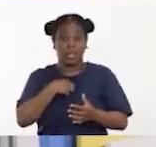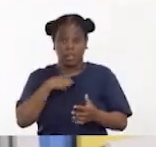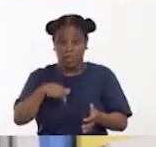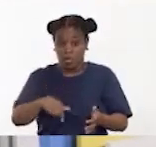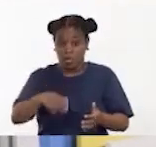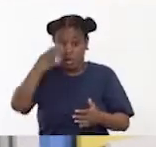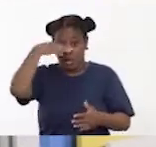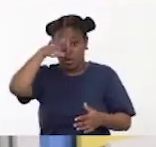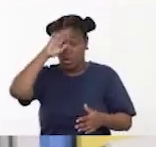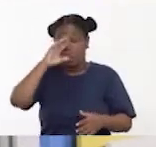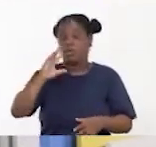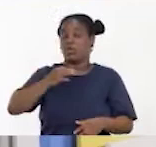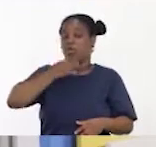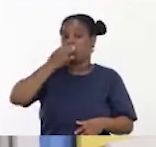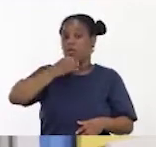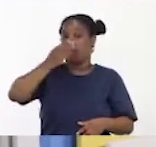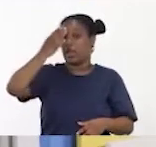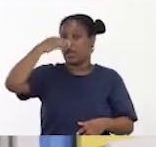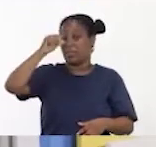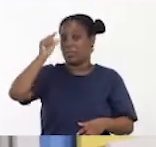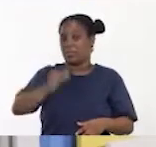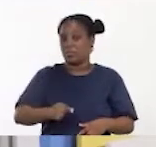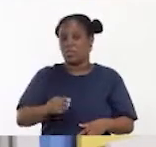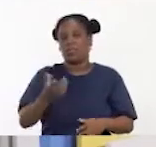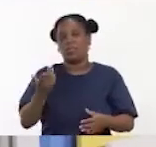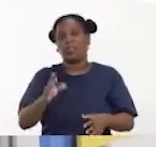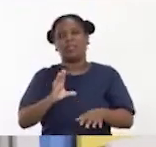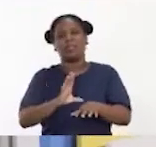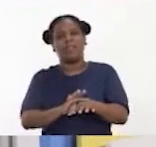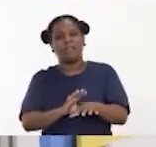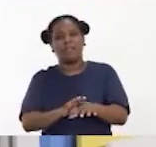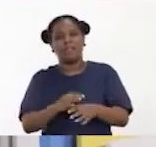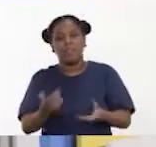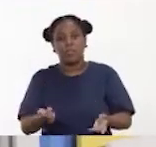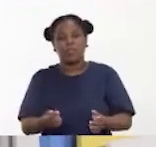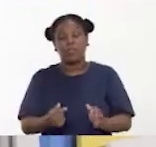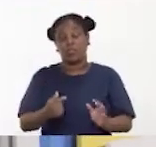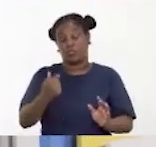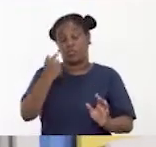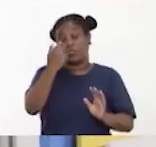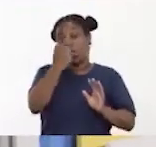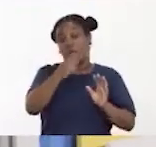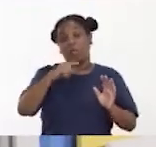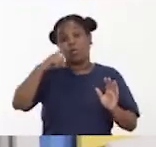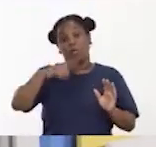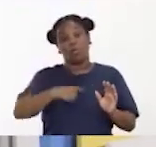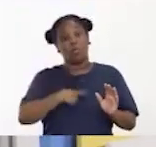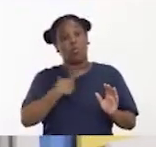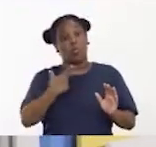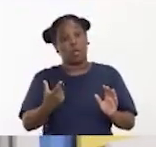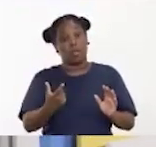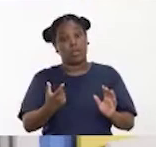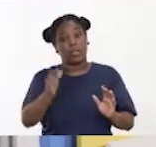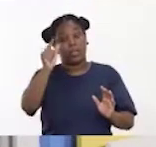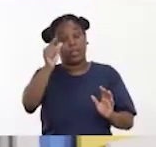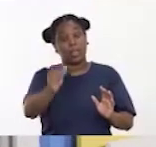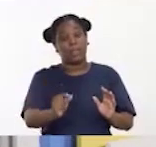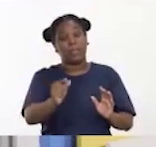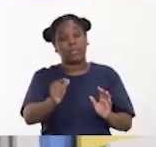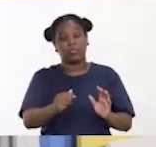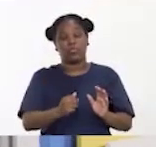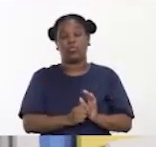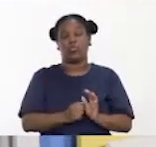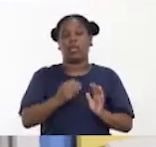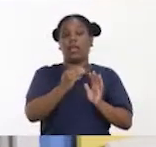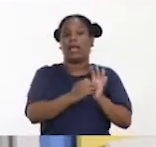dicen las personas que padecen de alguna enfermedad, eso es una cualidad, ¿de acuerdo?, que caracteriza a